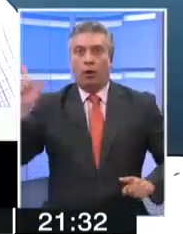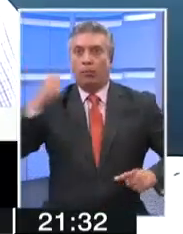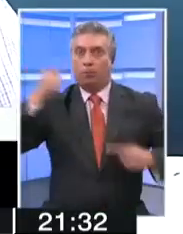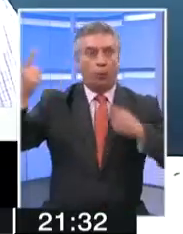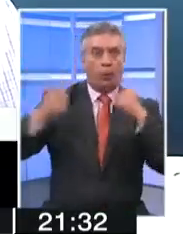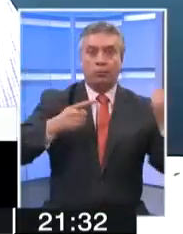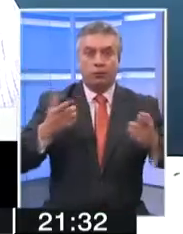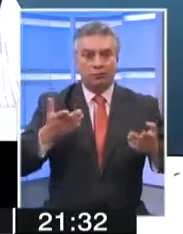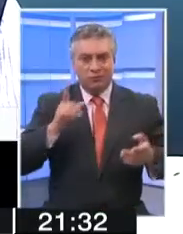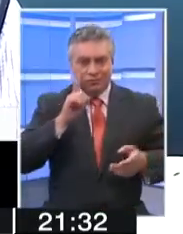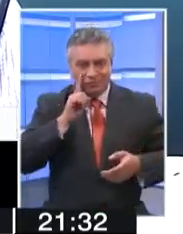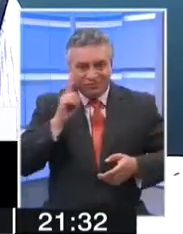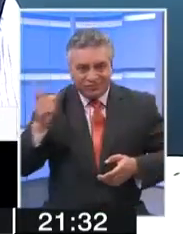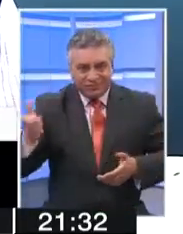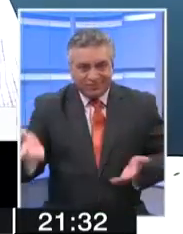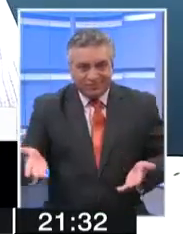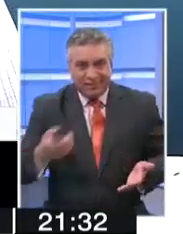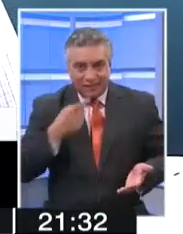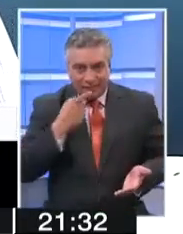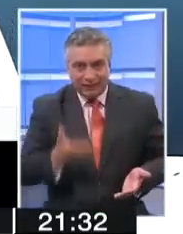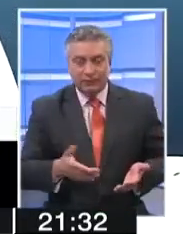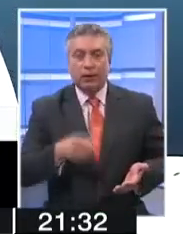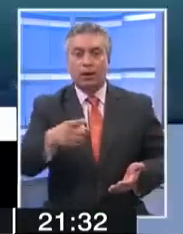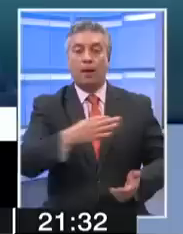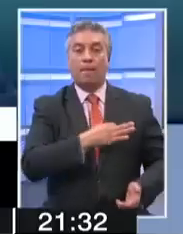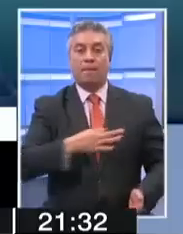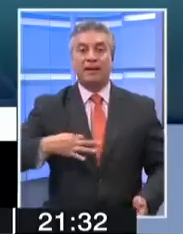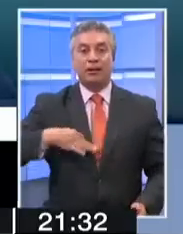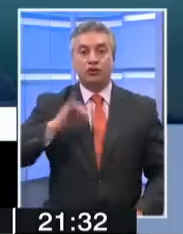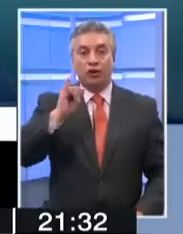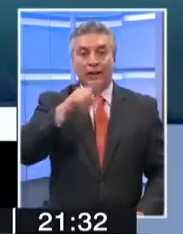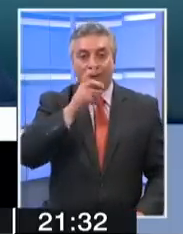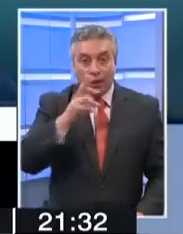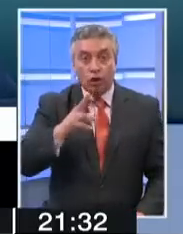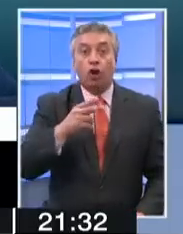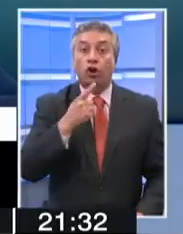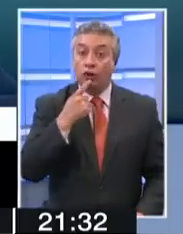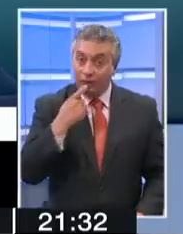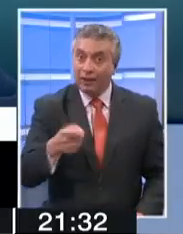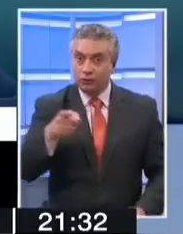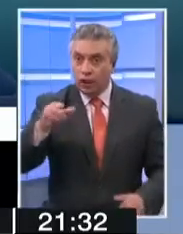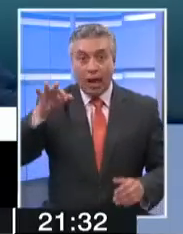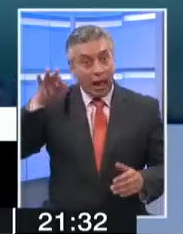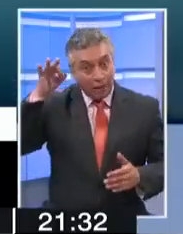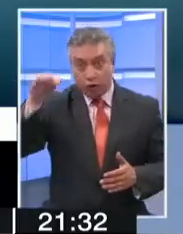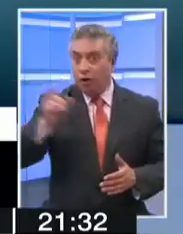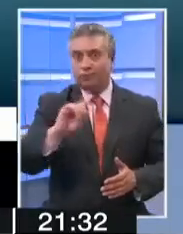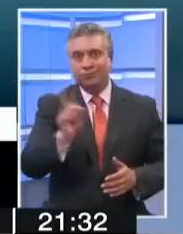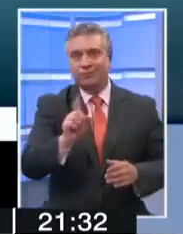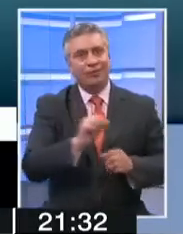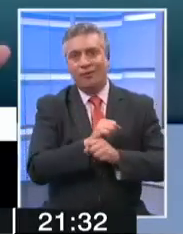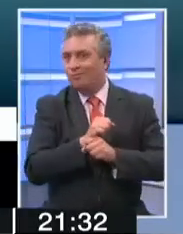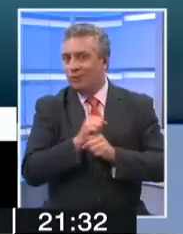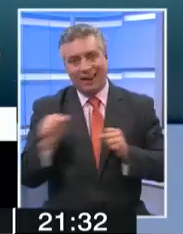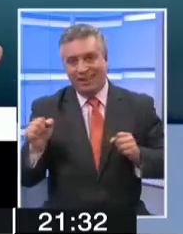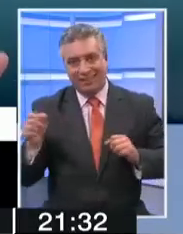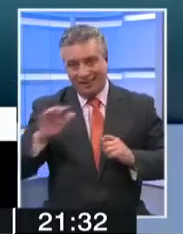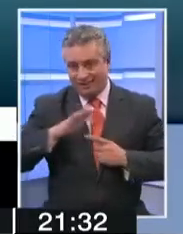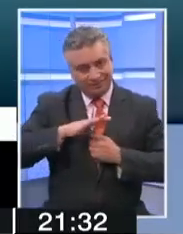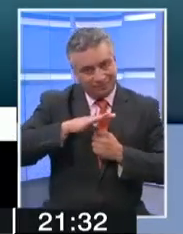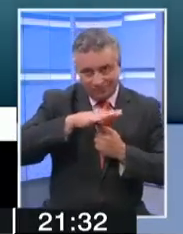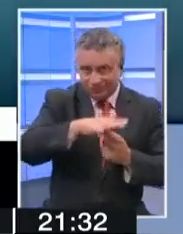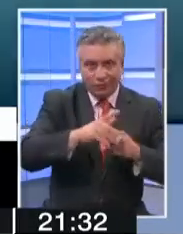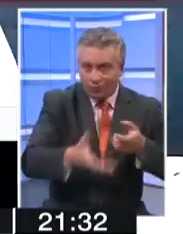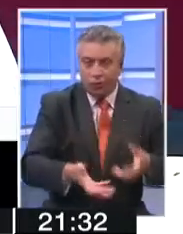Armada, personas pagadas. El ministro del Interior dijo hoy día que, por ejemplo, los aviones que tanto se han pedido no están habilitados precisamente para responder a este